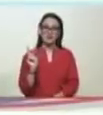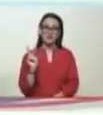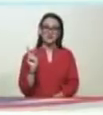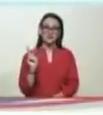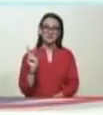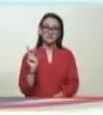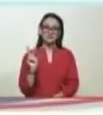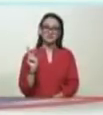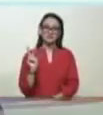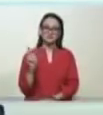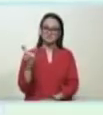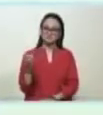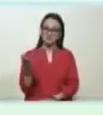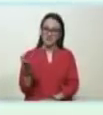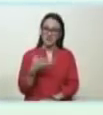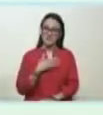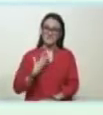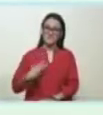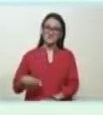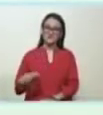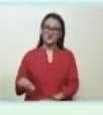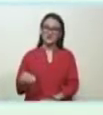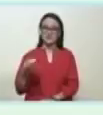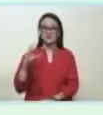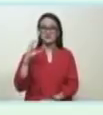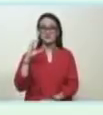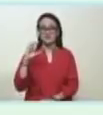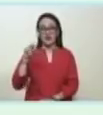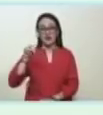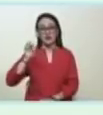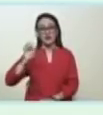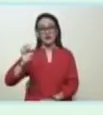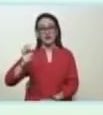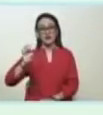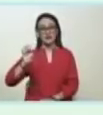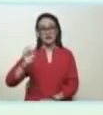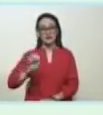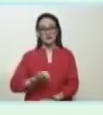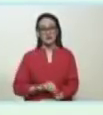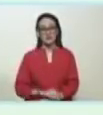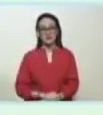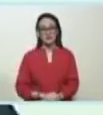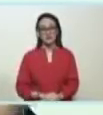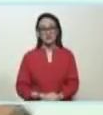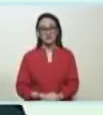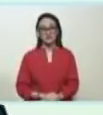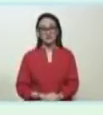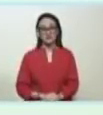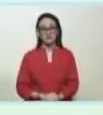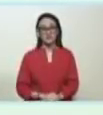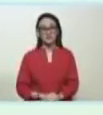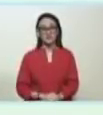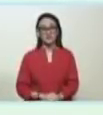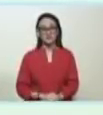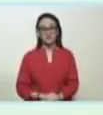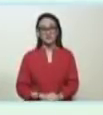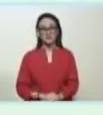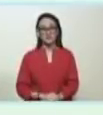Excelentísima presidenta del Consejo Nacional Electoral, doctora Tibisay